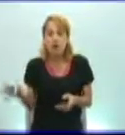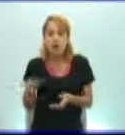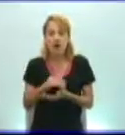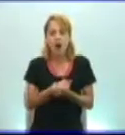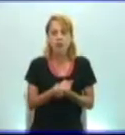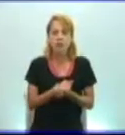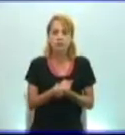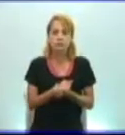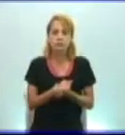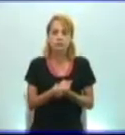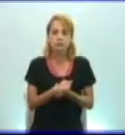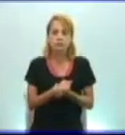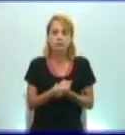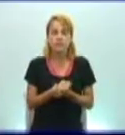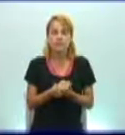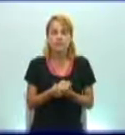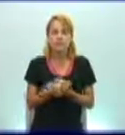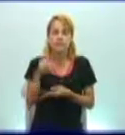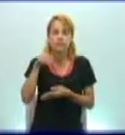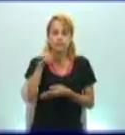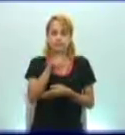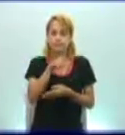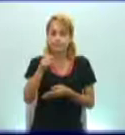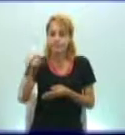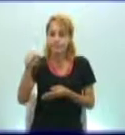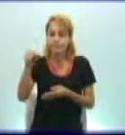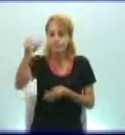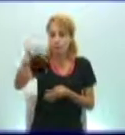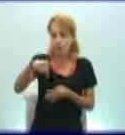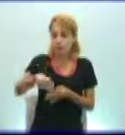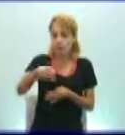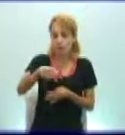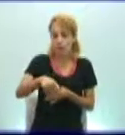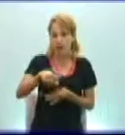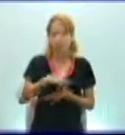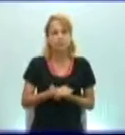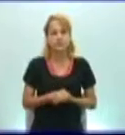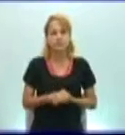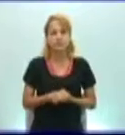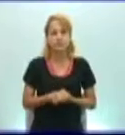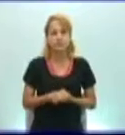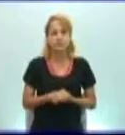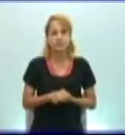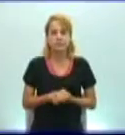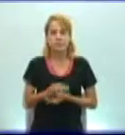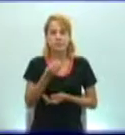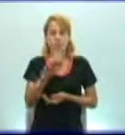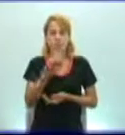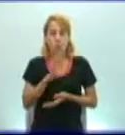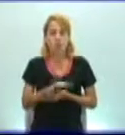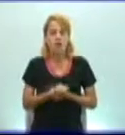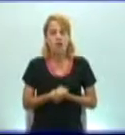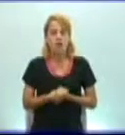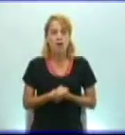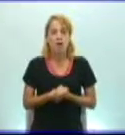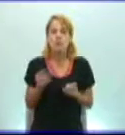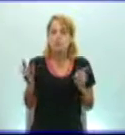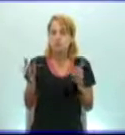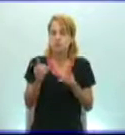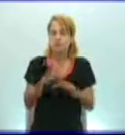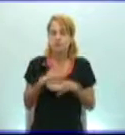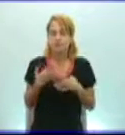como lateralmente buscando depósitos de aguas superficiales. Podemos entonces resumir